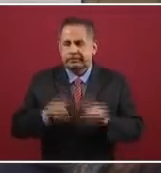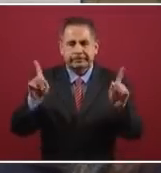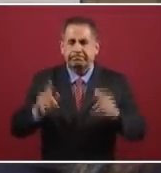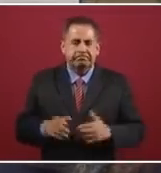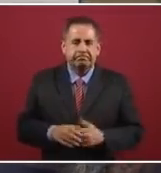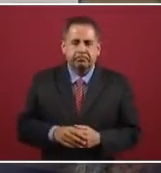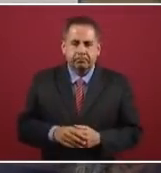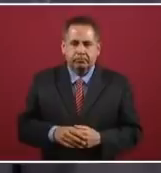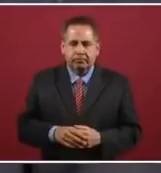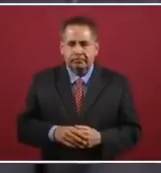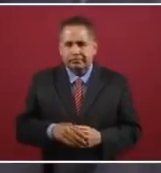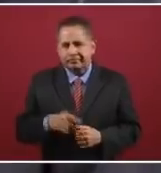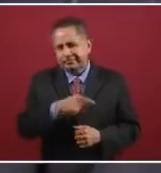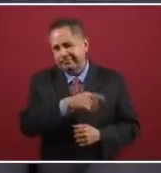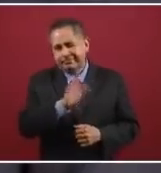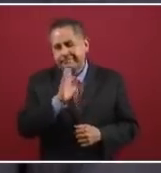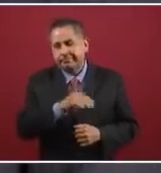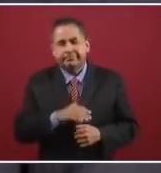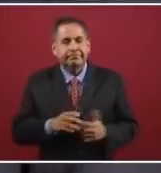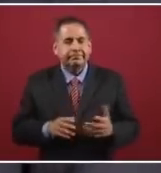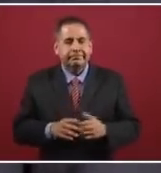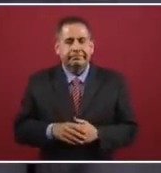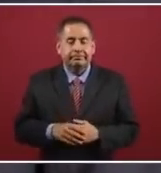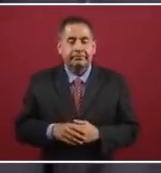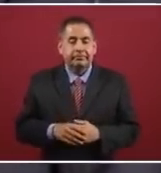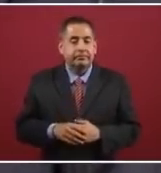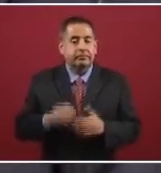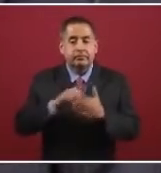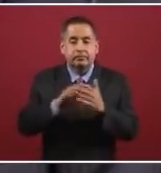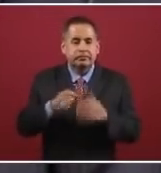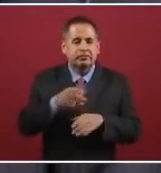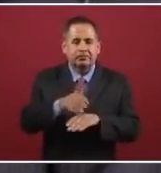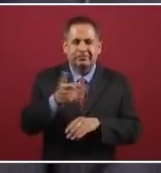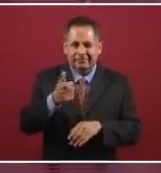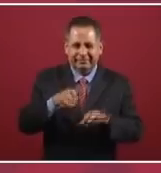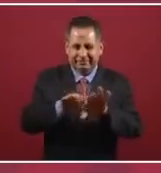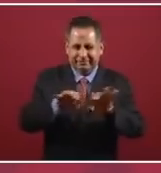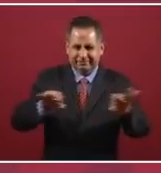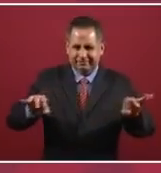diferente. Hay quienes. Ahora, cuando lo de la longaniza,